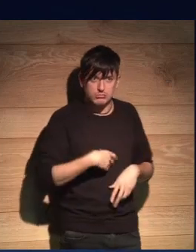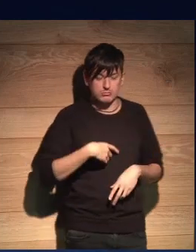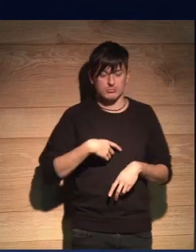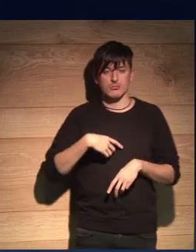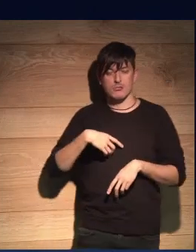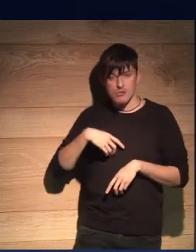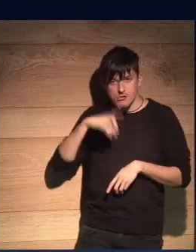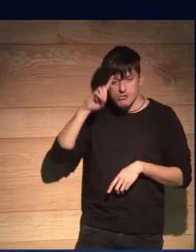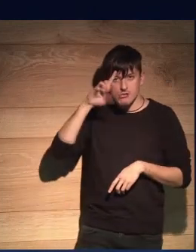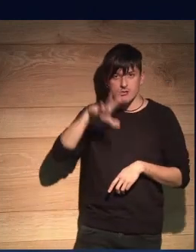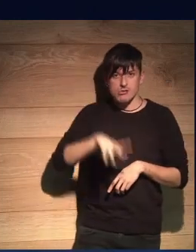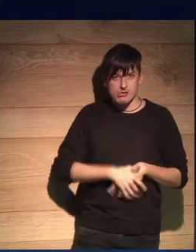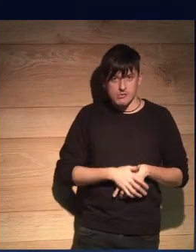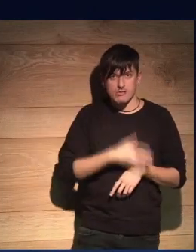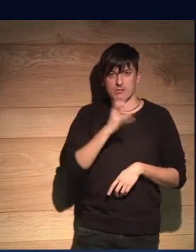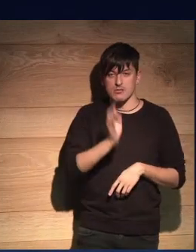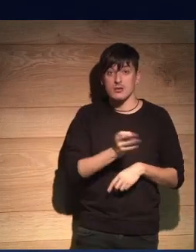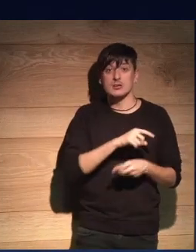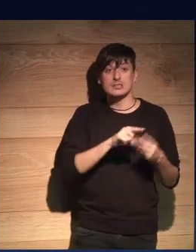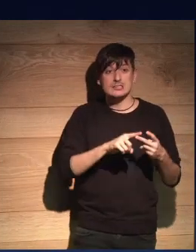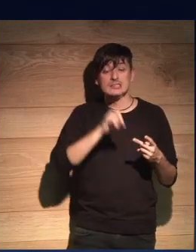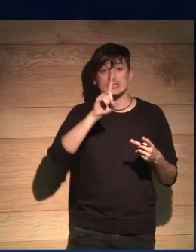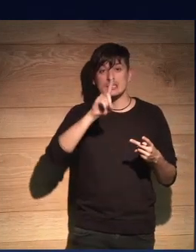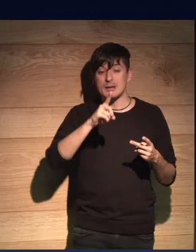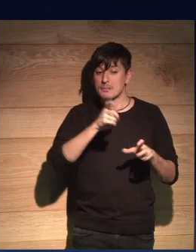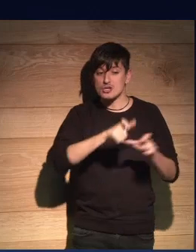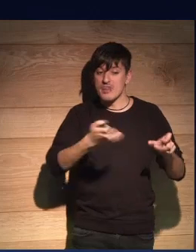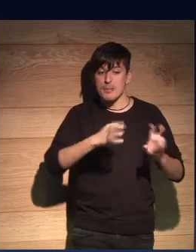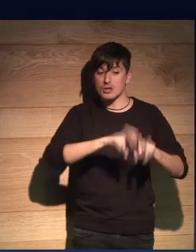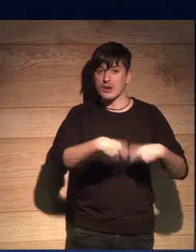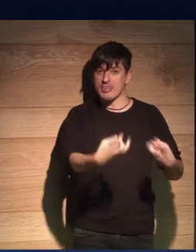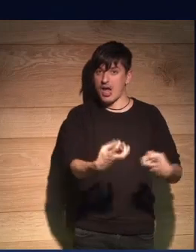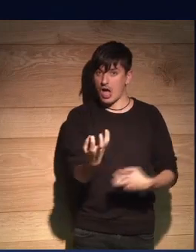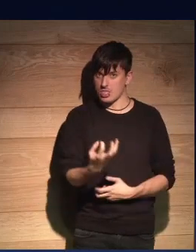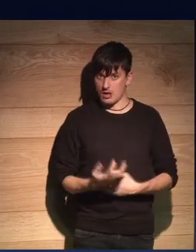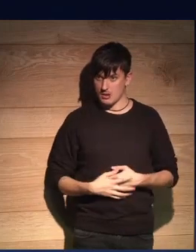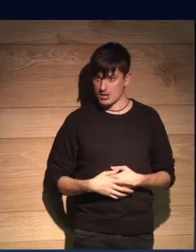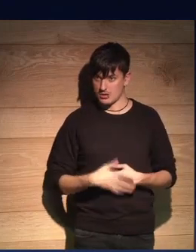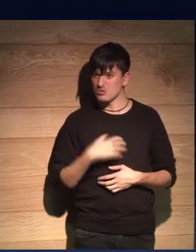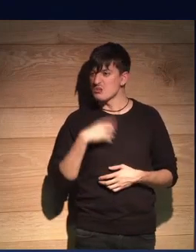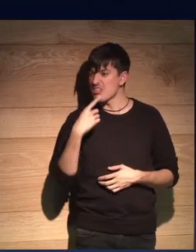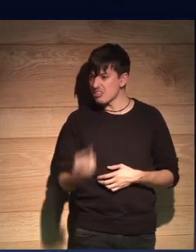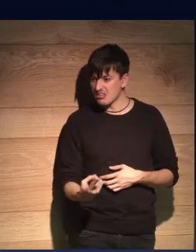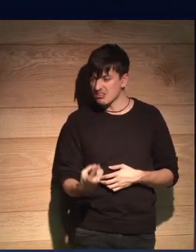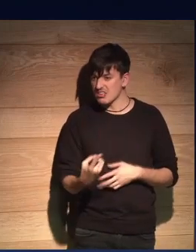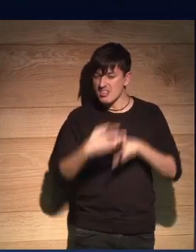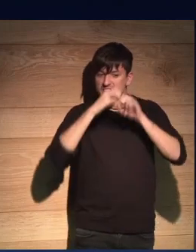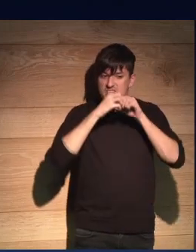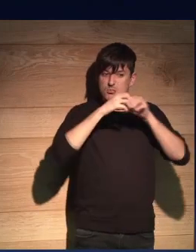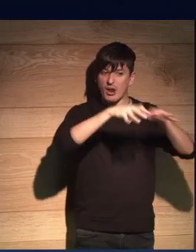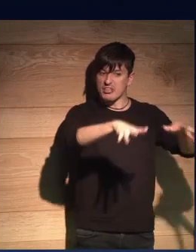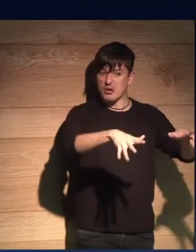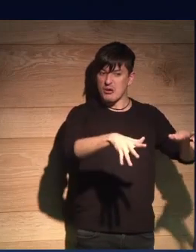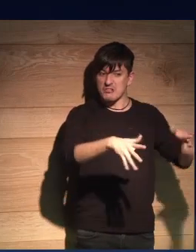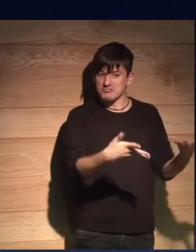oh. Y después, estoy cansado, la gente tiene que actualizarse. No podemos estar diciéndole a la gente continuamente que la divulgación